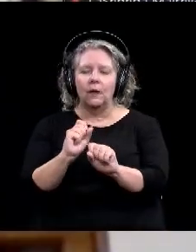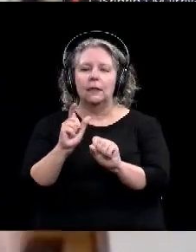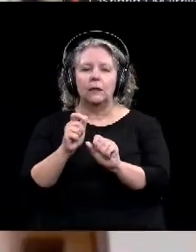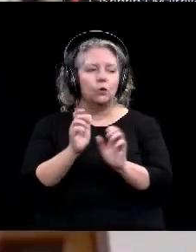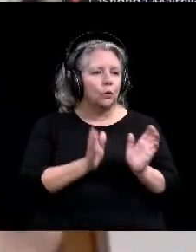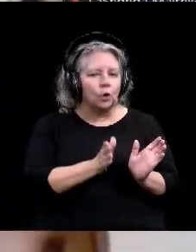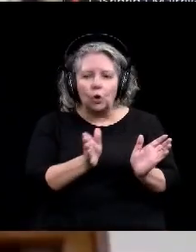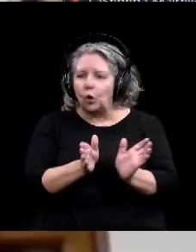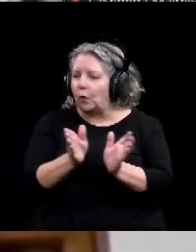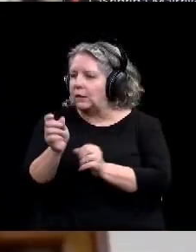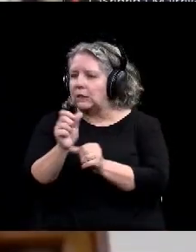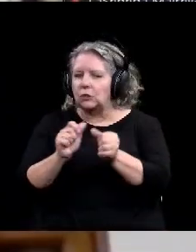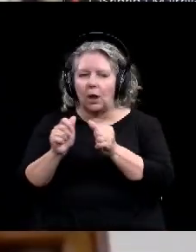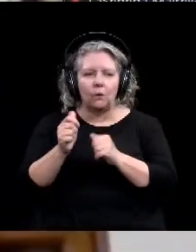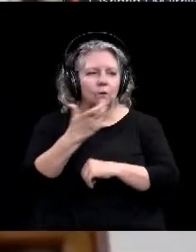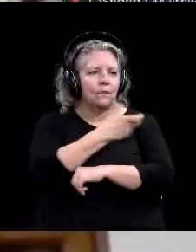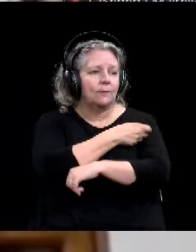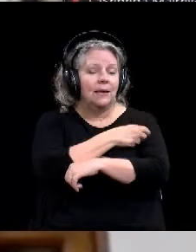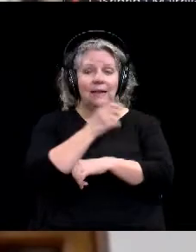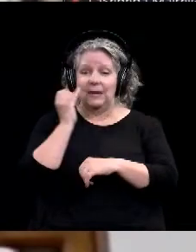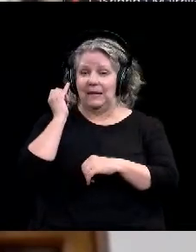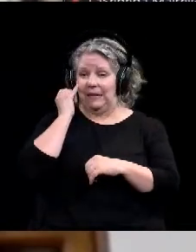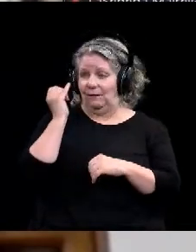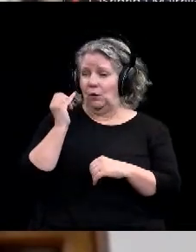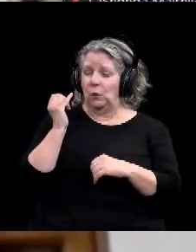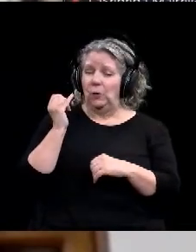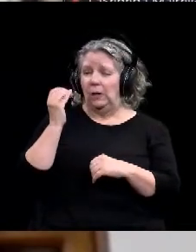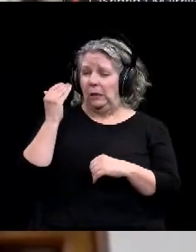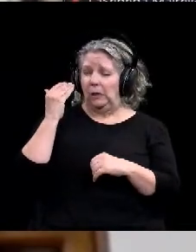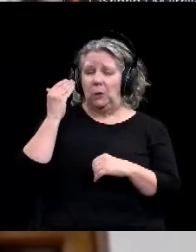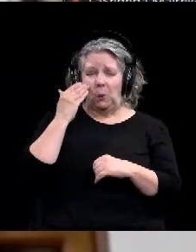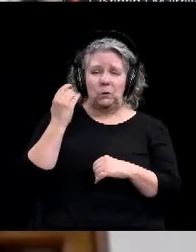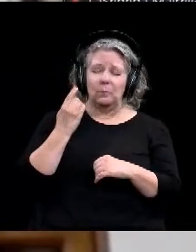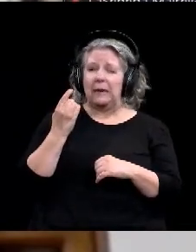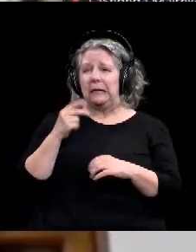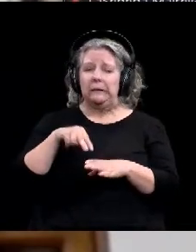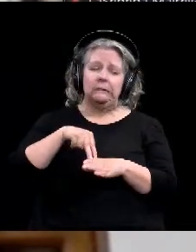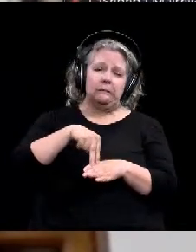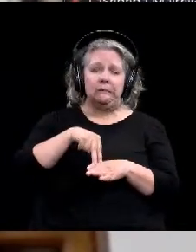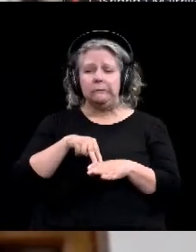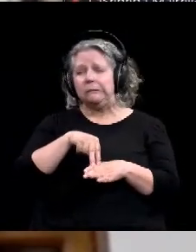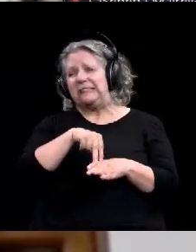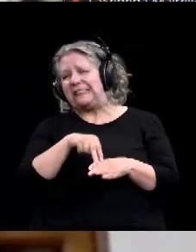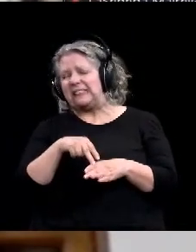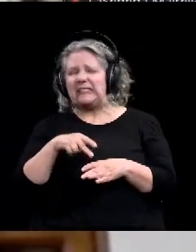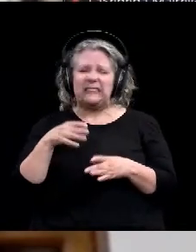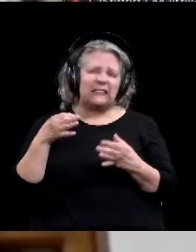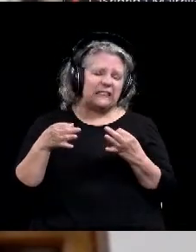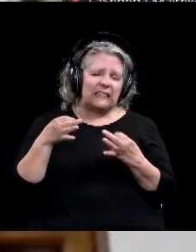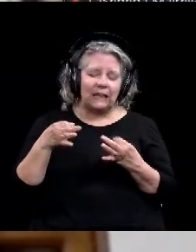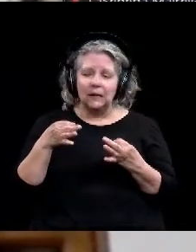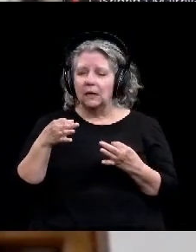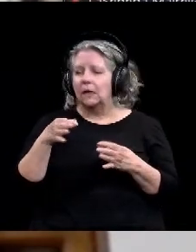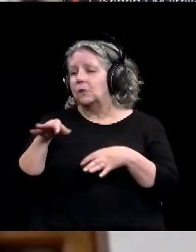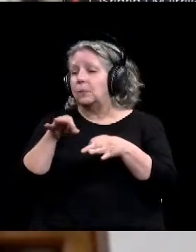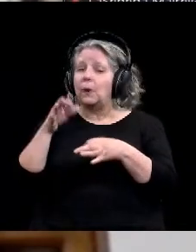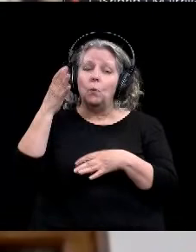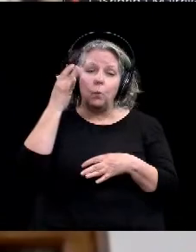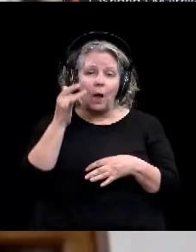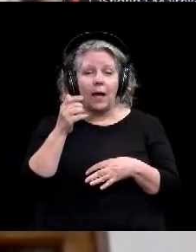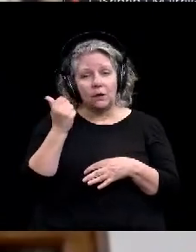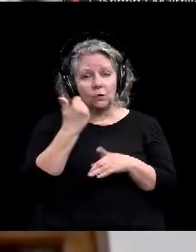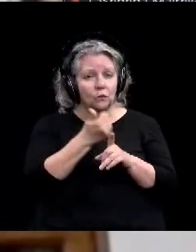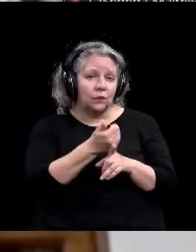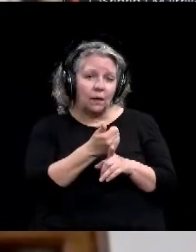si las personas hay quién no y hay personas que no quieren no puedes decidir si se quiere vas a ganar